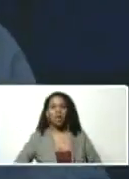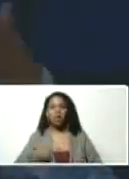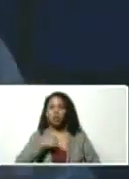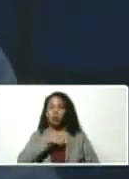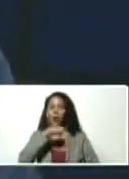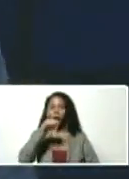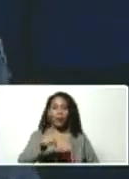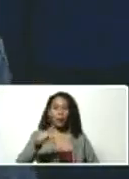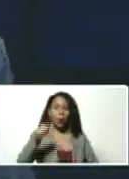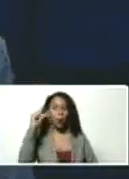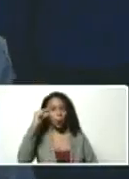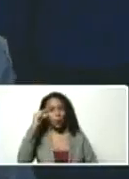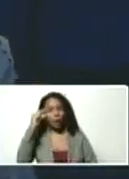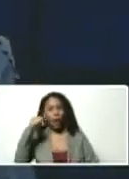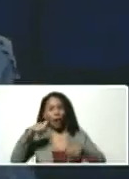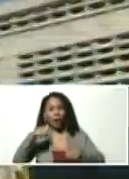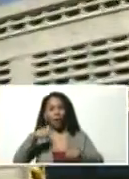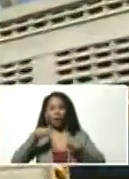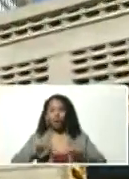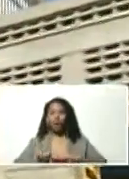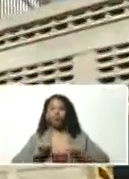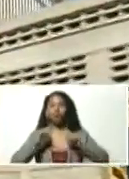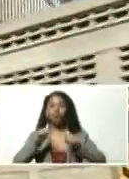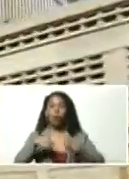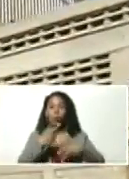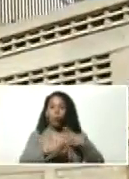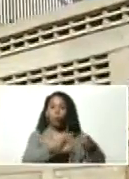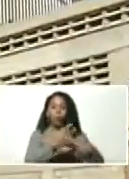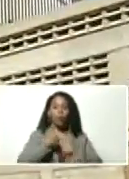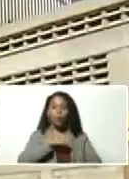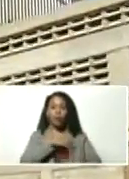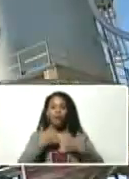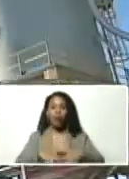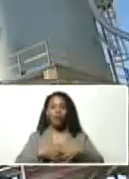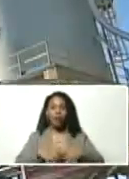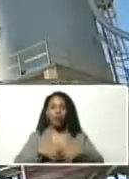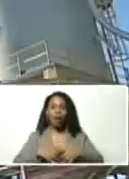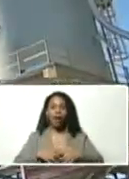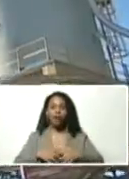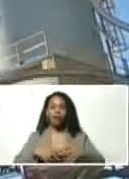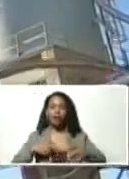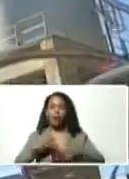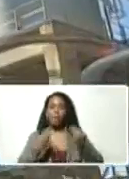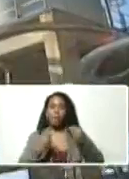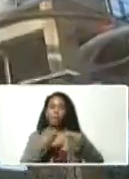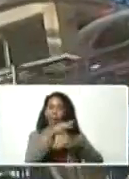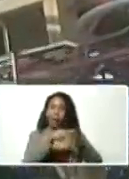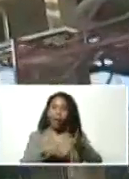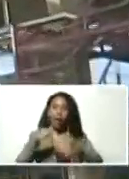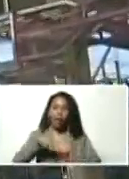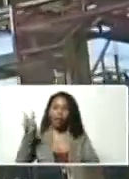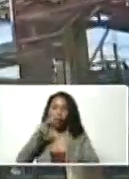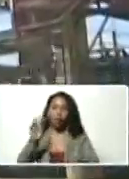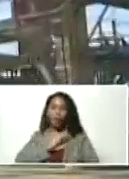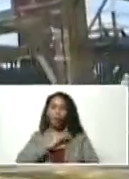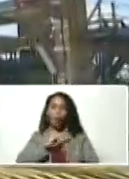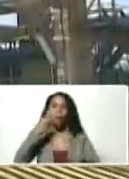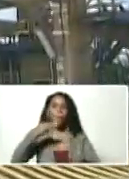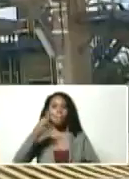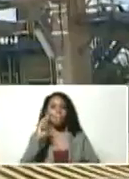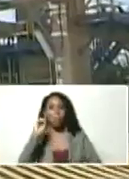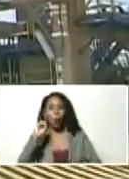de hoy acá, en este arranque y producción de nuestra planta de polipropileno de Venezuela, Propilven, con todo